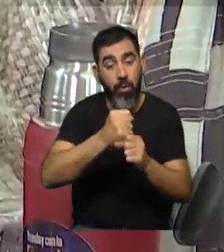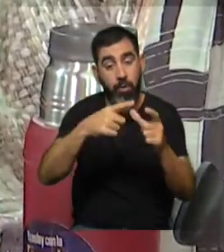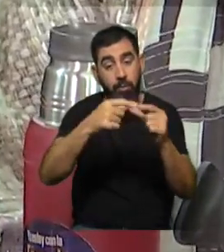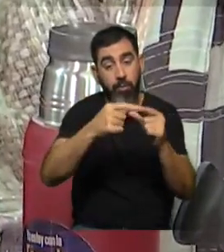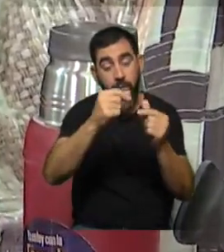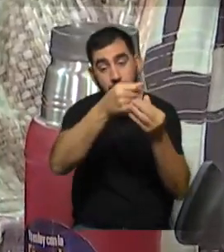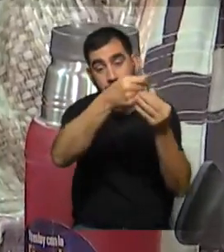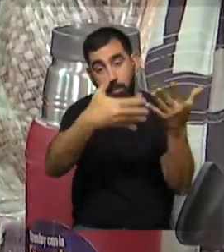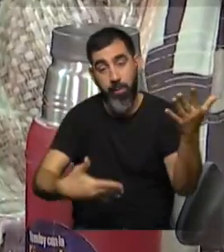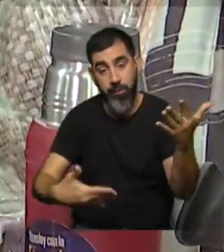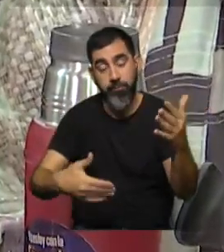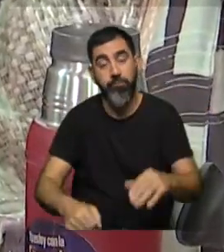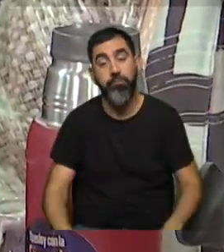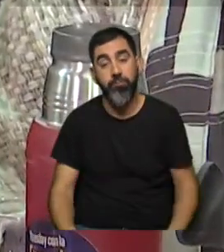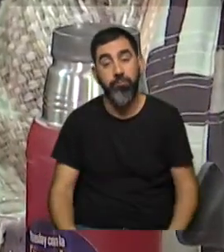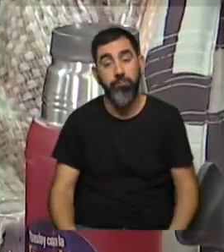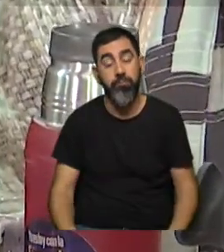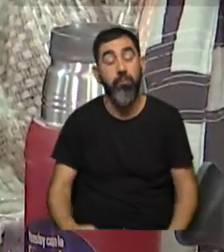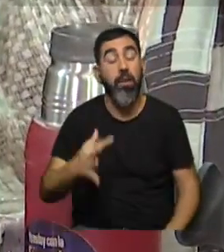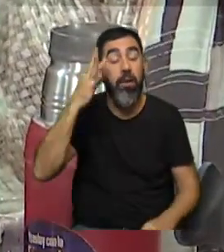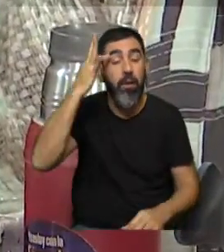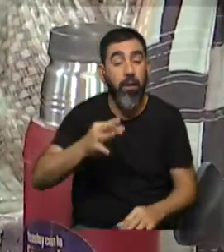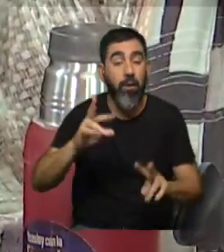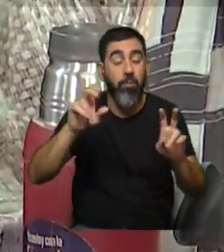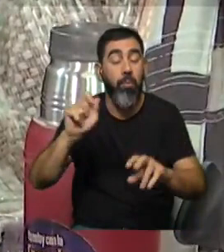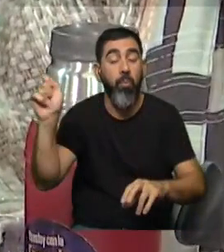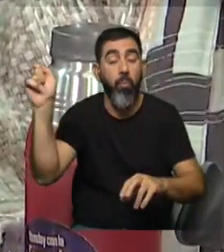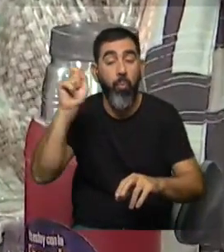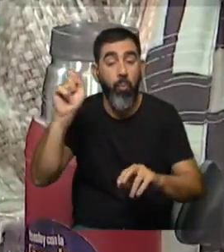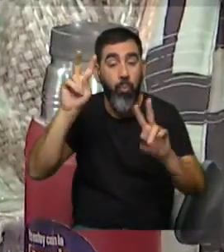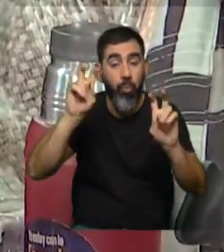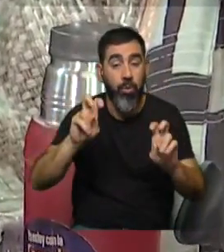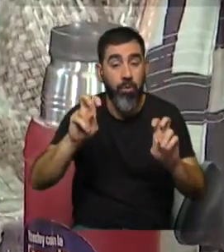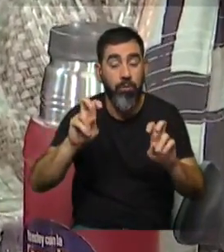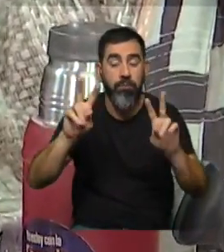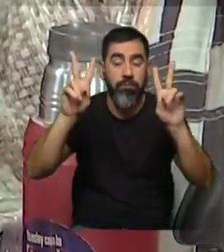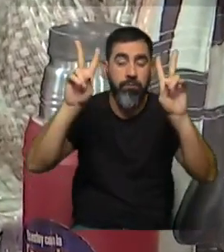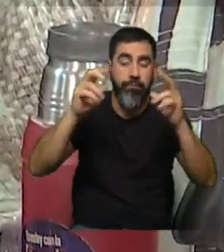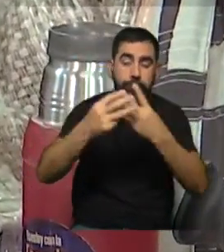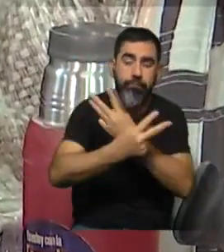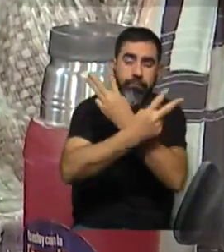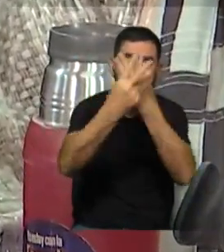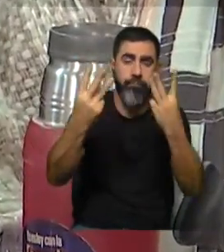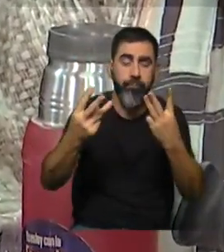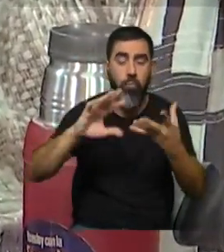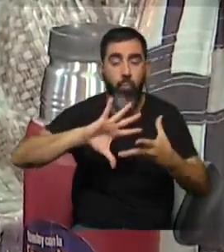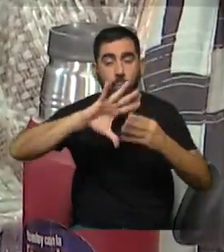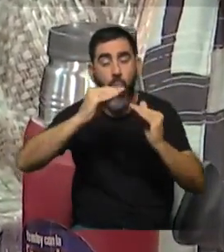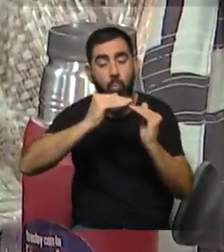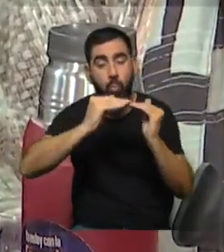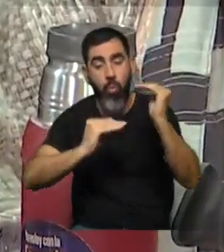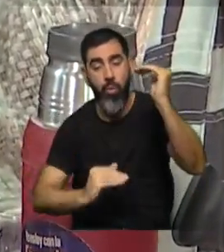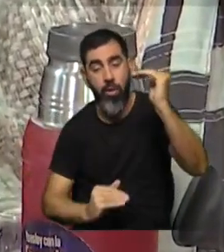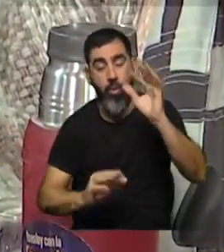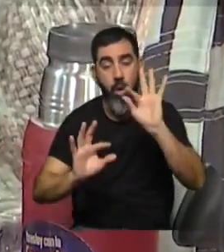y yo creo que desde la perspectiva del campo popular con todas las cuestiones de el modelo de la desigualdad